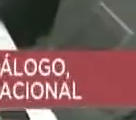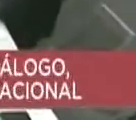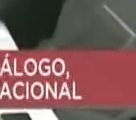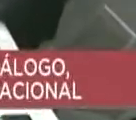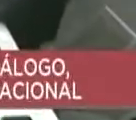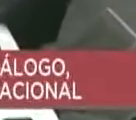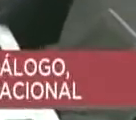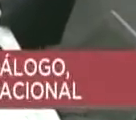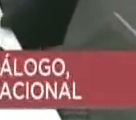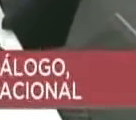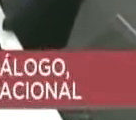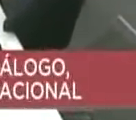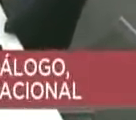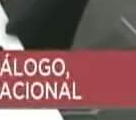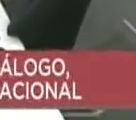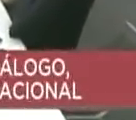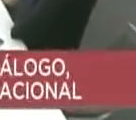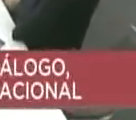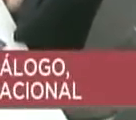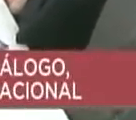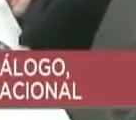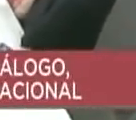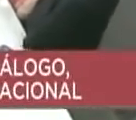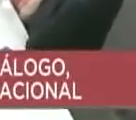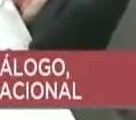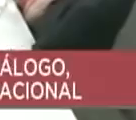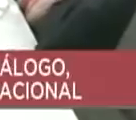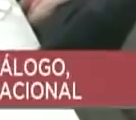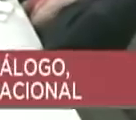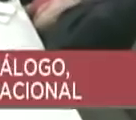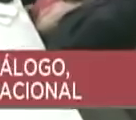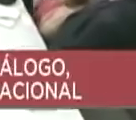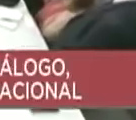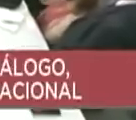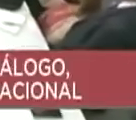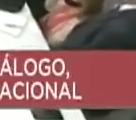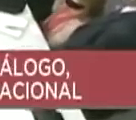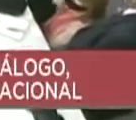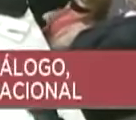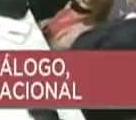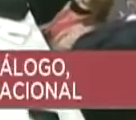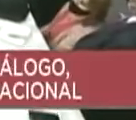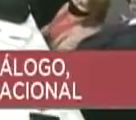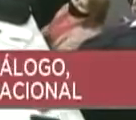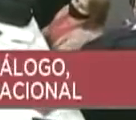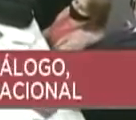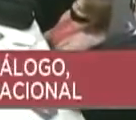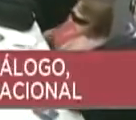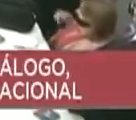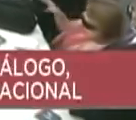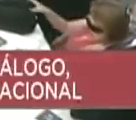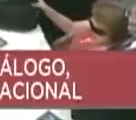políticos de oposición, en esta oportunidad diputados, representantes de la Asamblea Nacional.